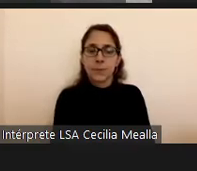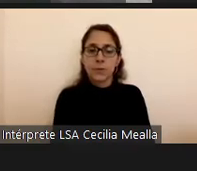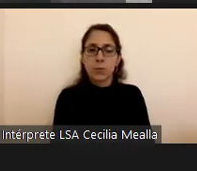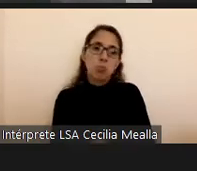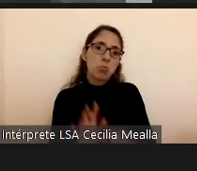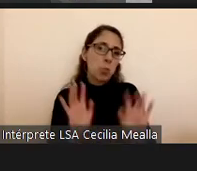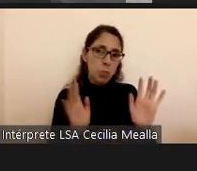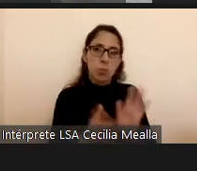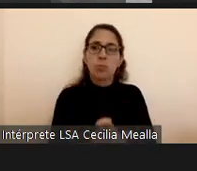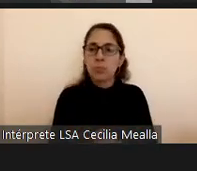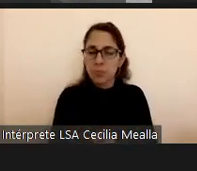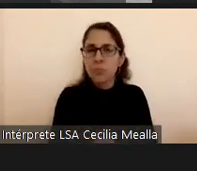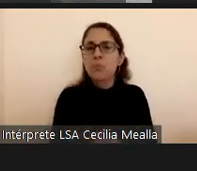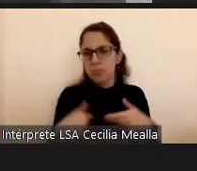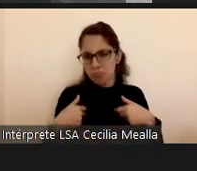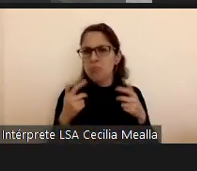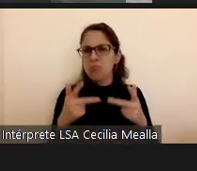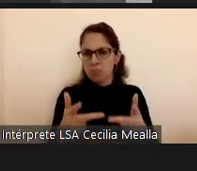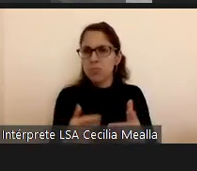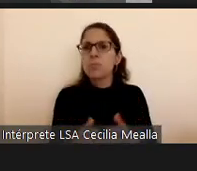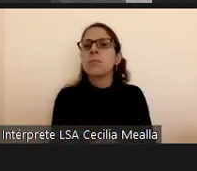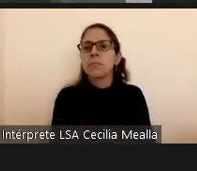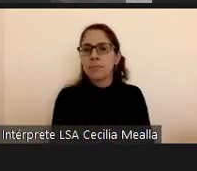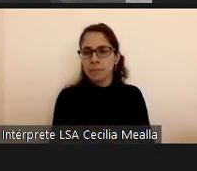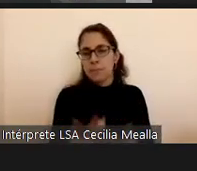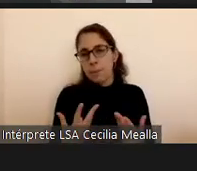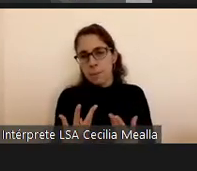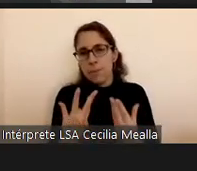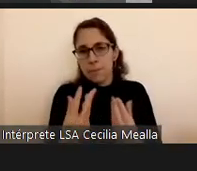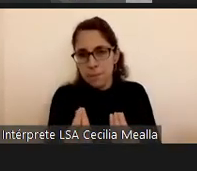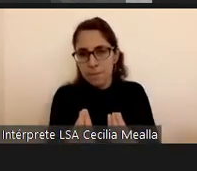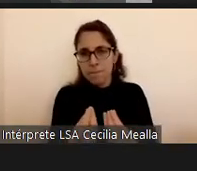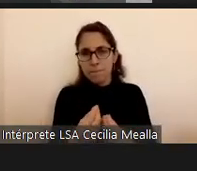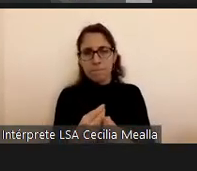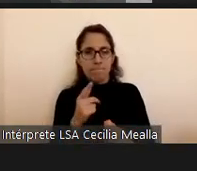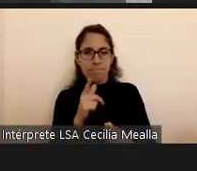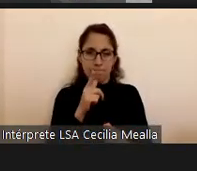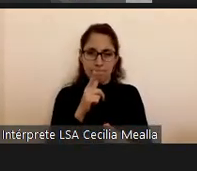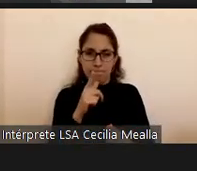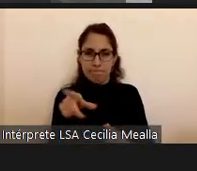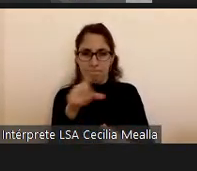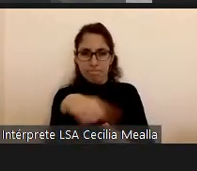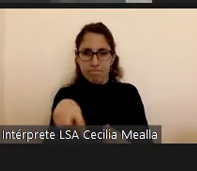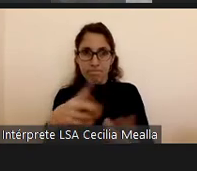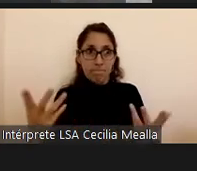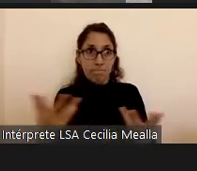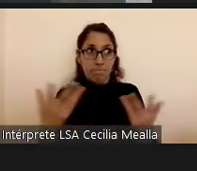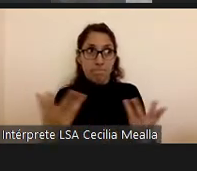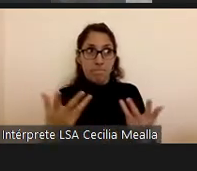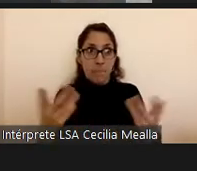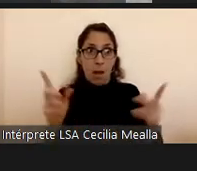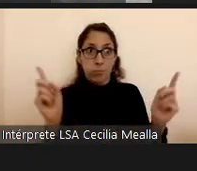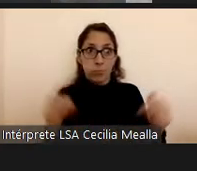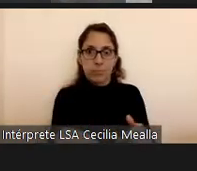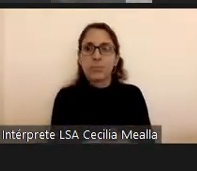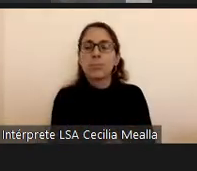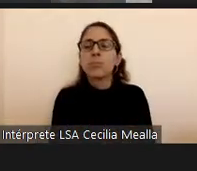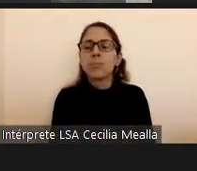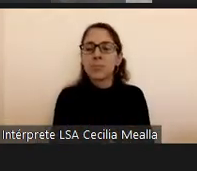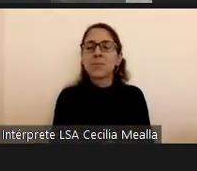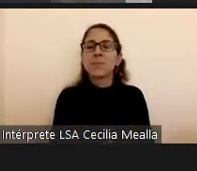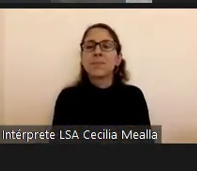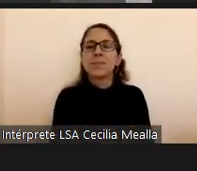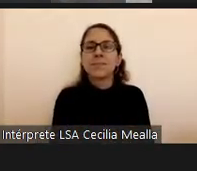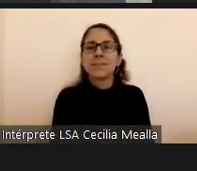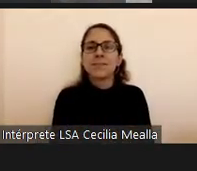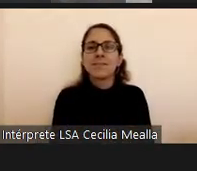Bueno, se los voy a decir yo, así los ayudo, porque veo que no tengo mucha idea. Pero